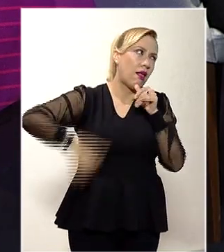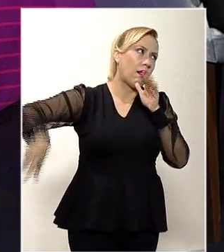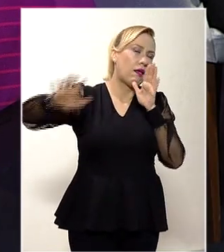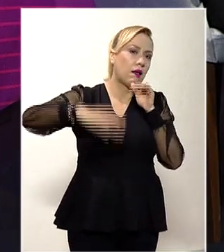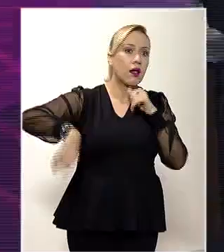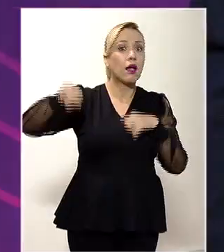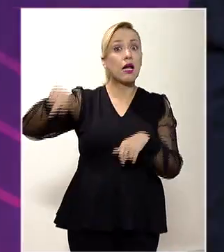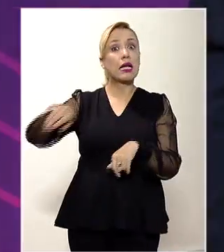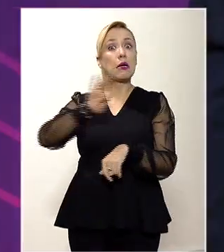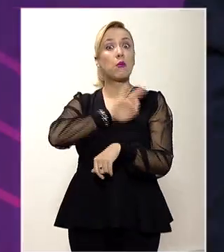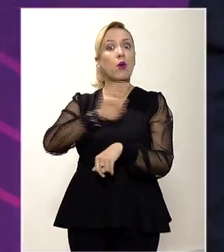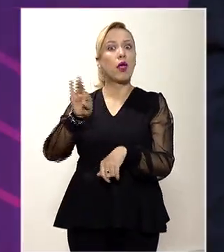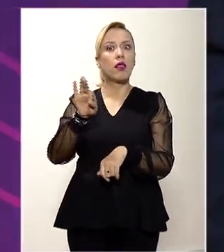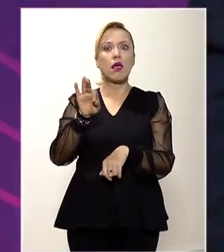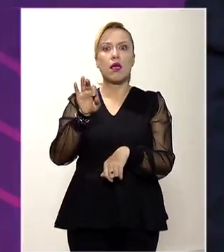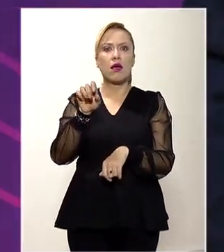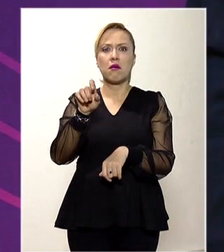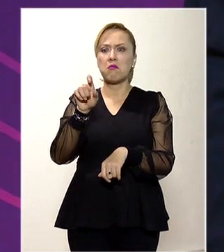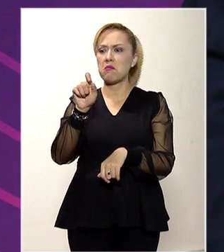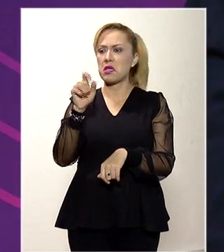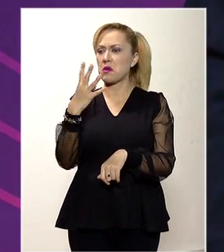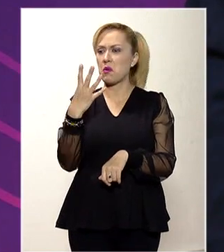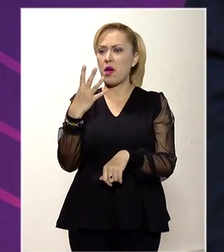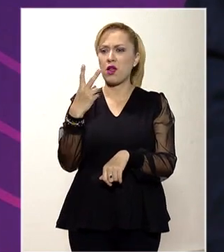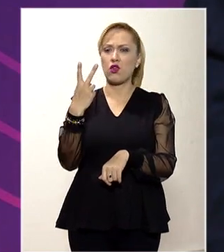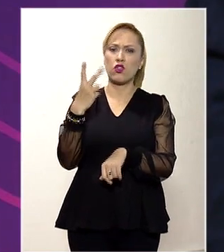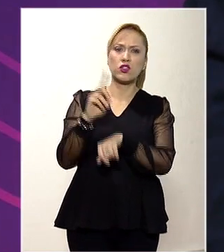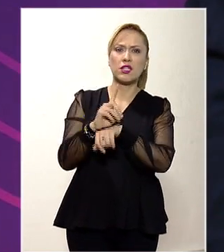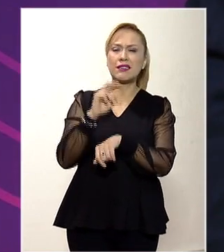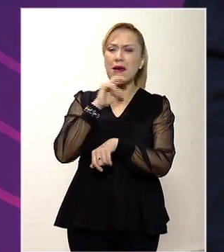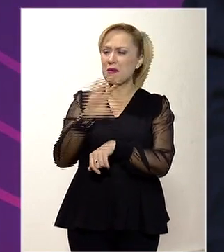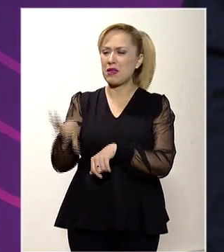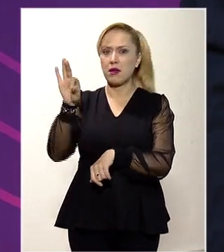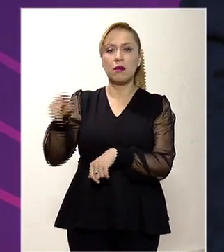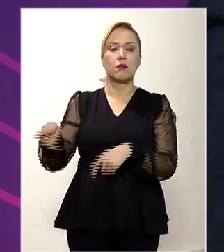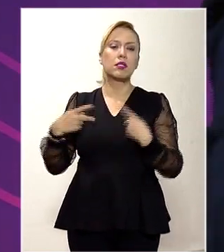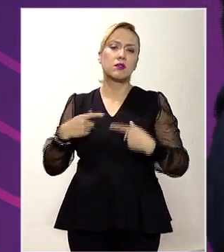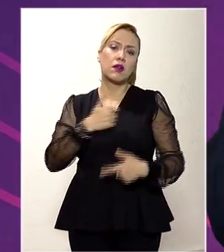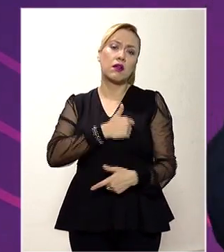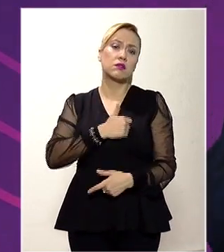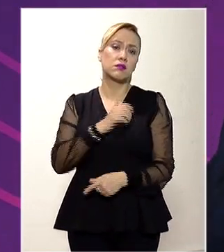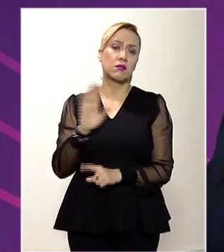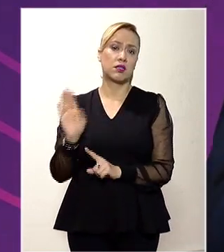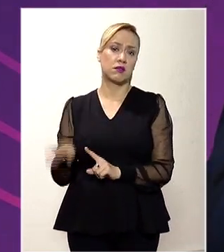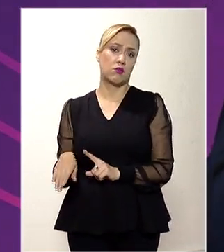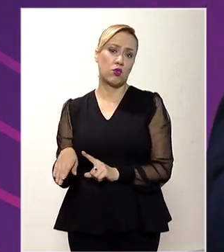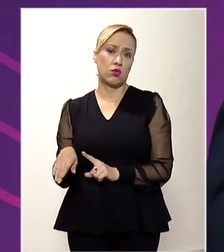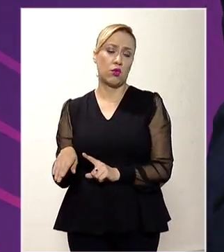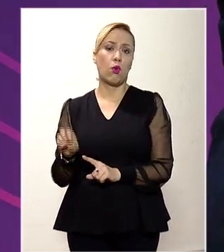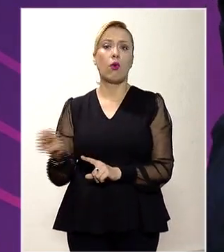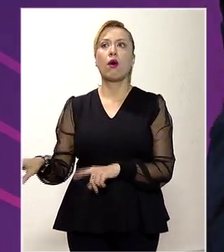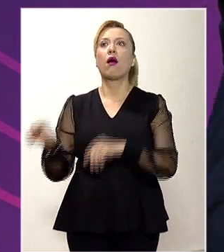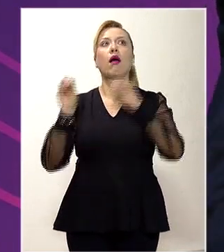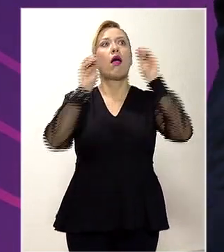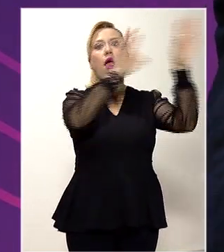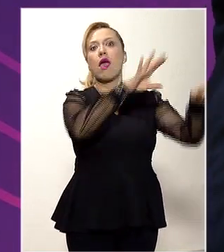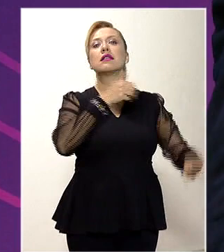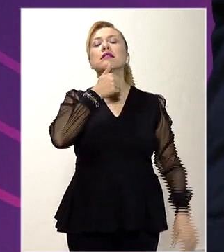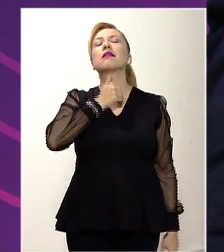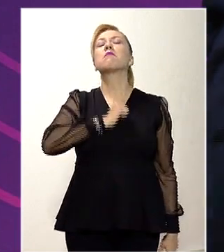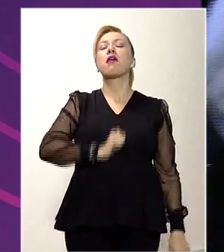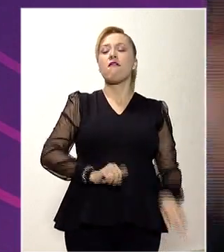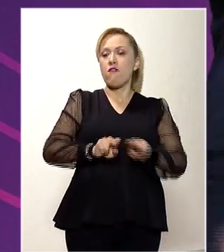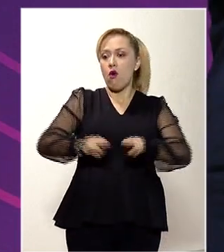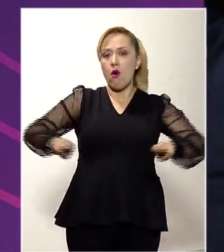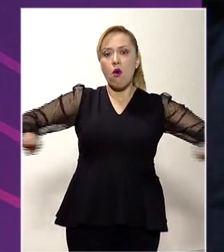primeras 24 horas, que lamentablemente gente que murió, ¿no? Efectivamente que murió, pero que estaba en el CEMEFO